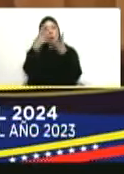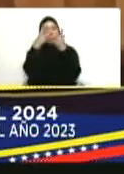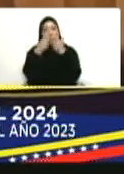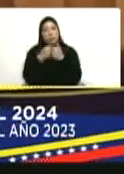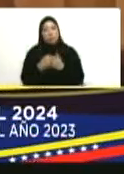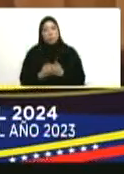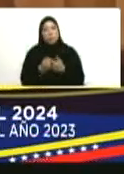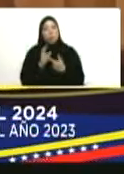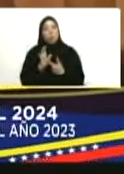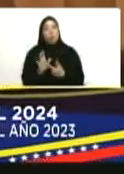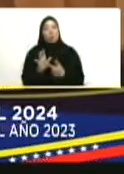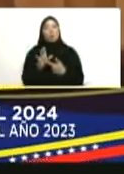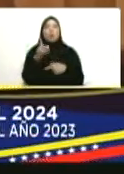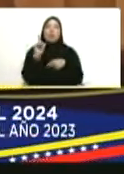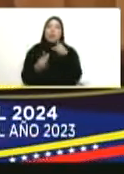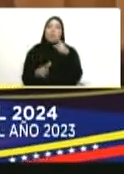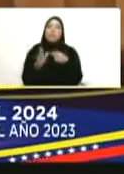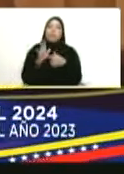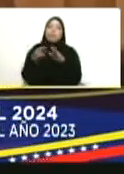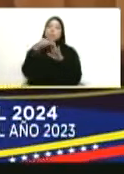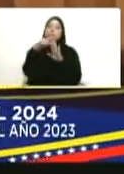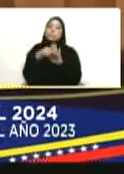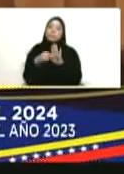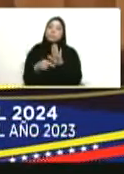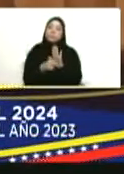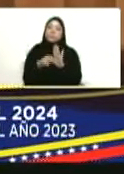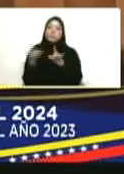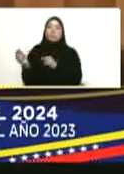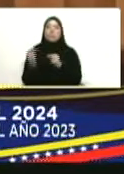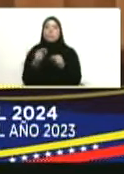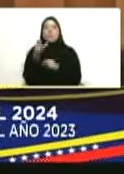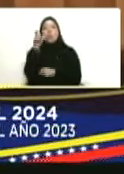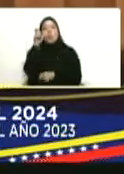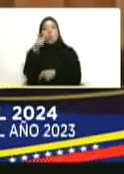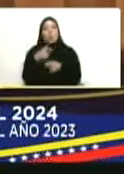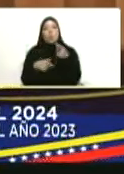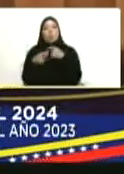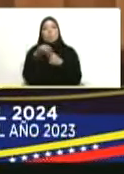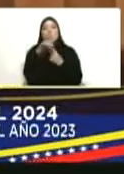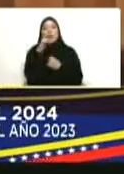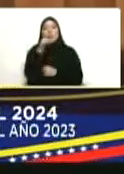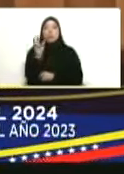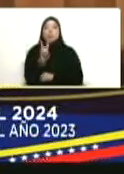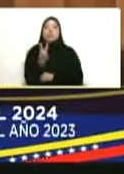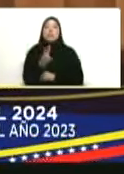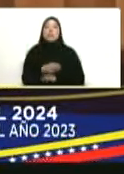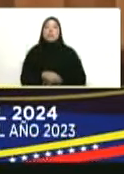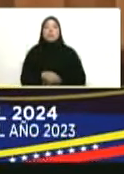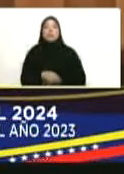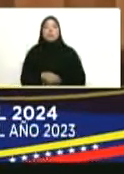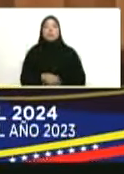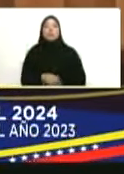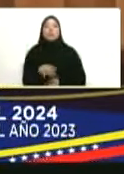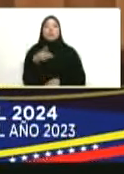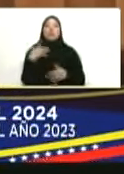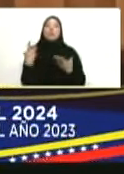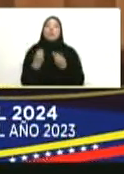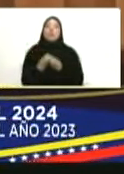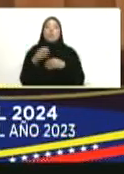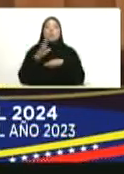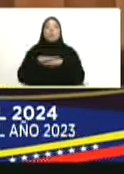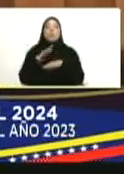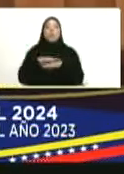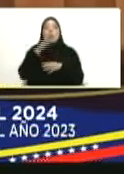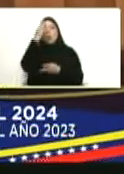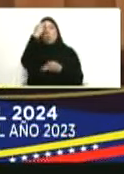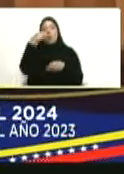que corresponda contra la medida de inhabilitación dictada por la Contraloría General de la República. acompañada de una solicitud de